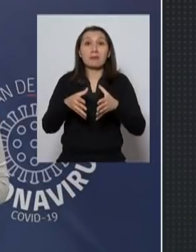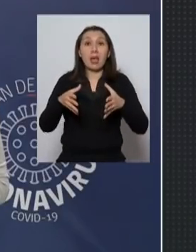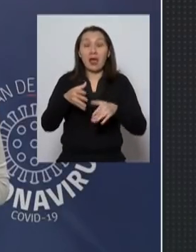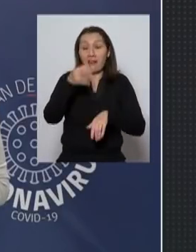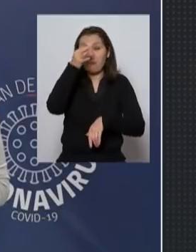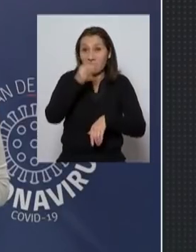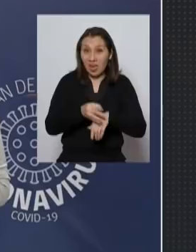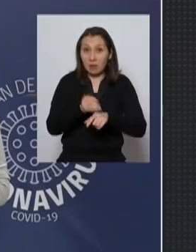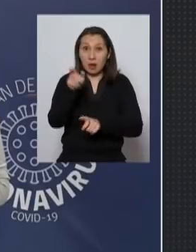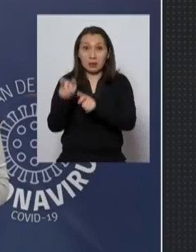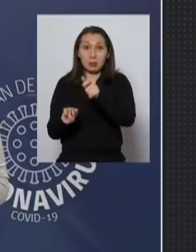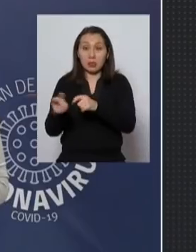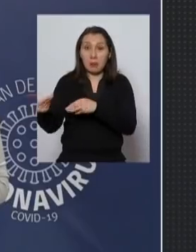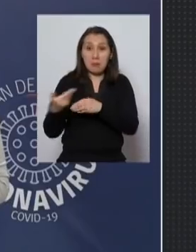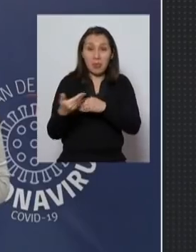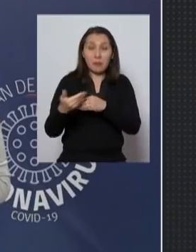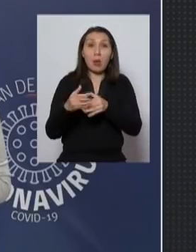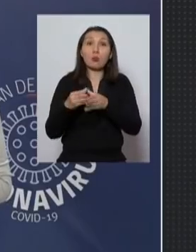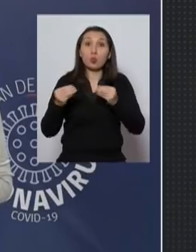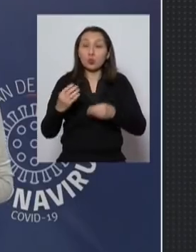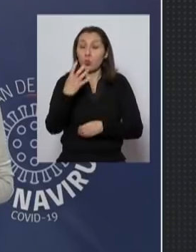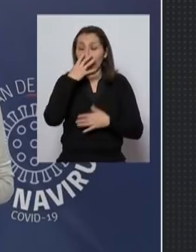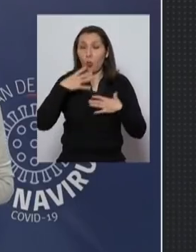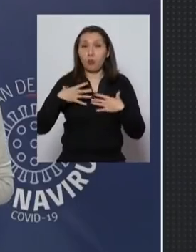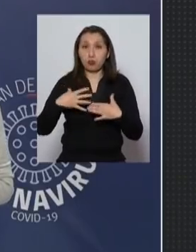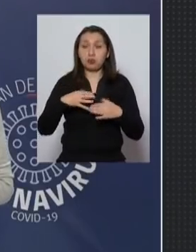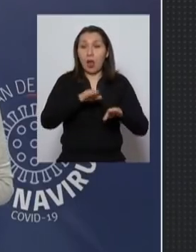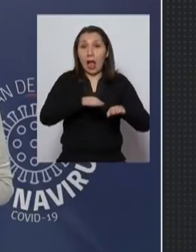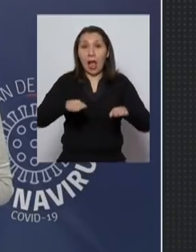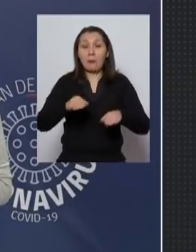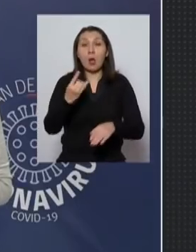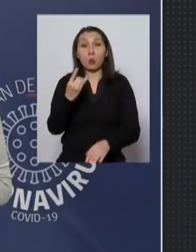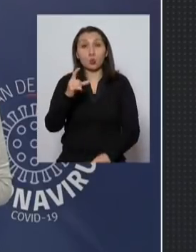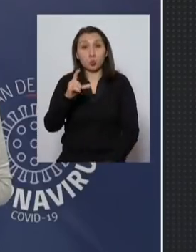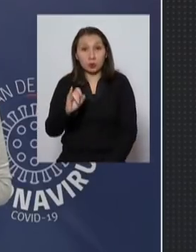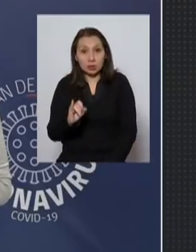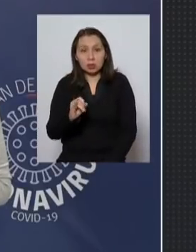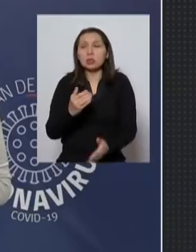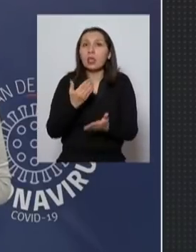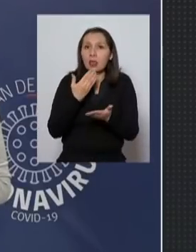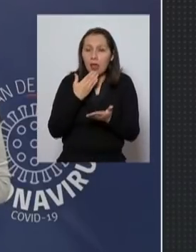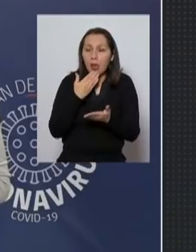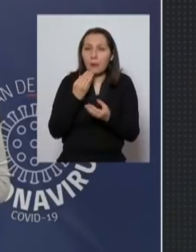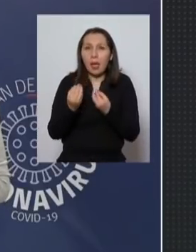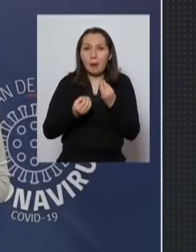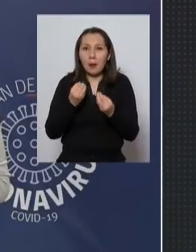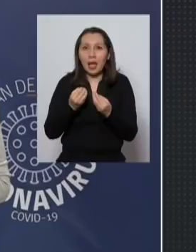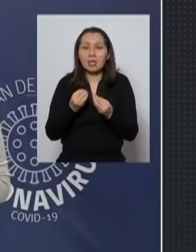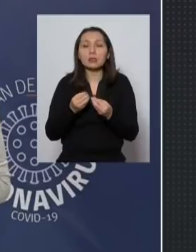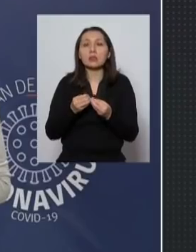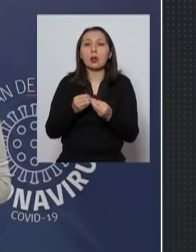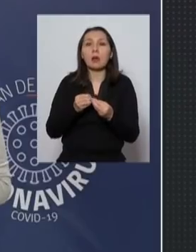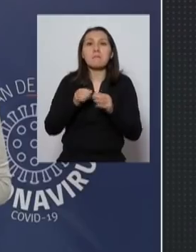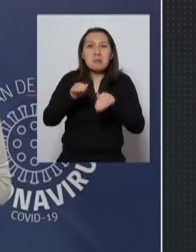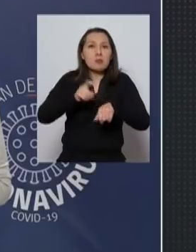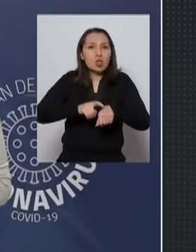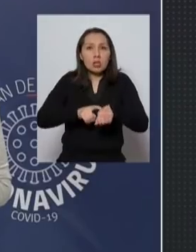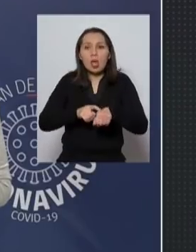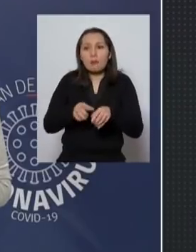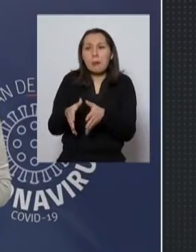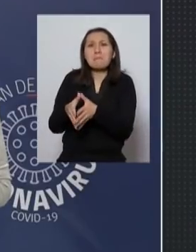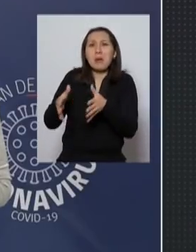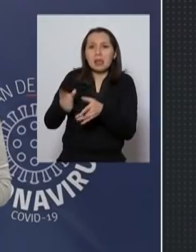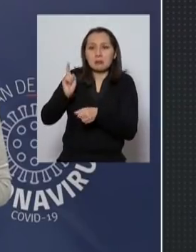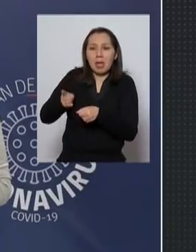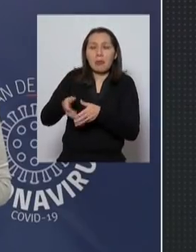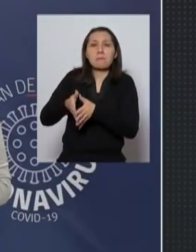la demanda por respiradores y camas de intensivo, también está ocurriendo un aumento